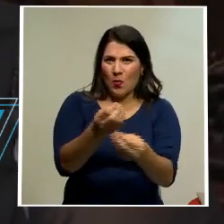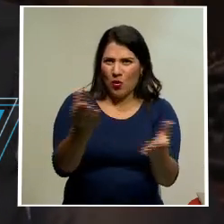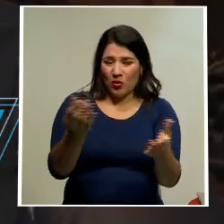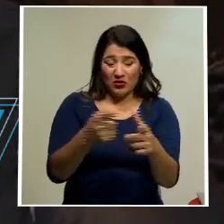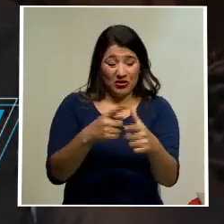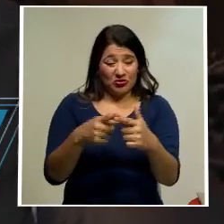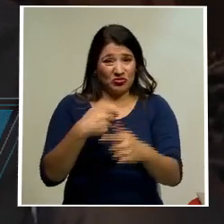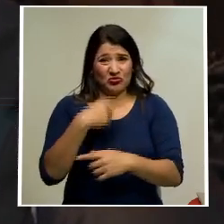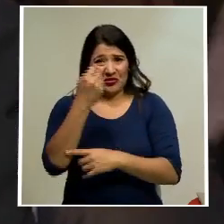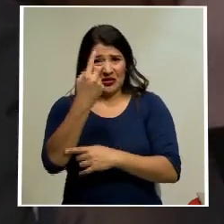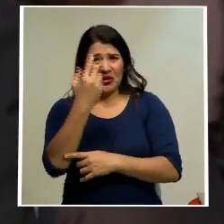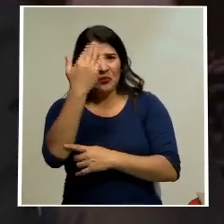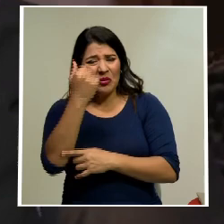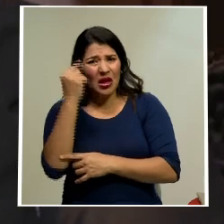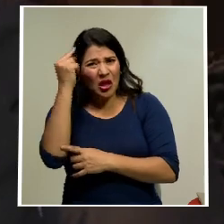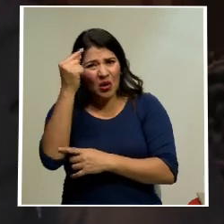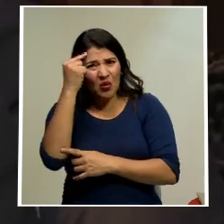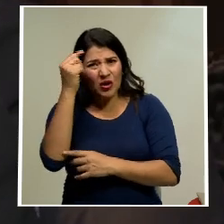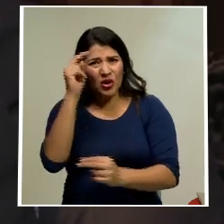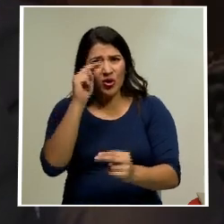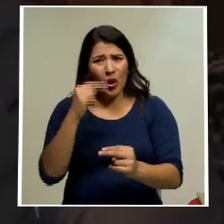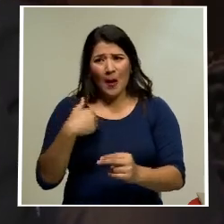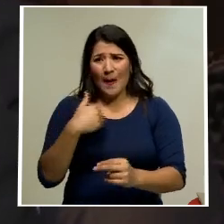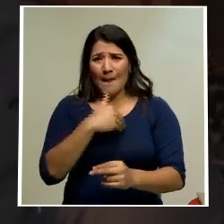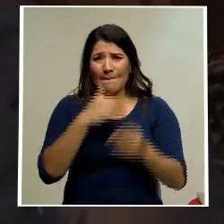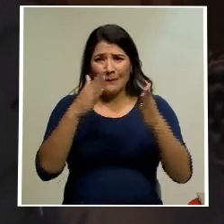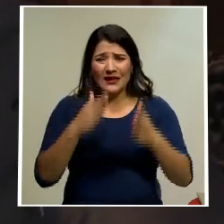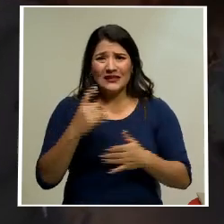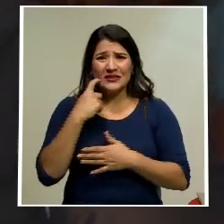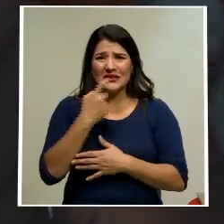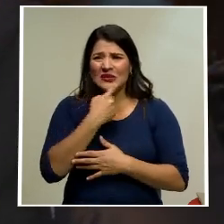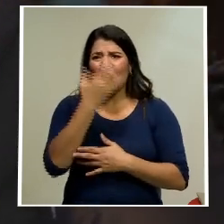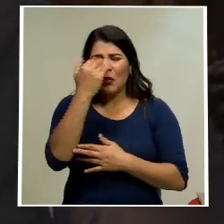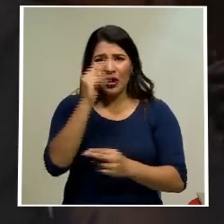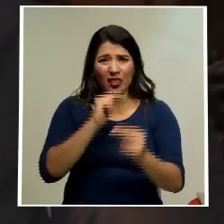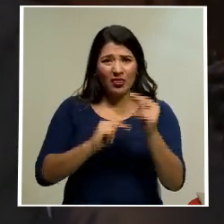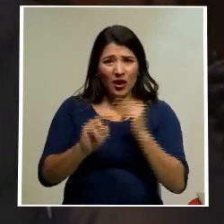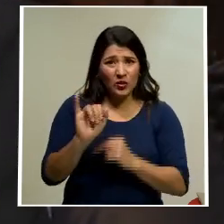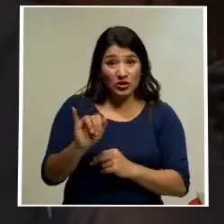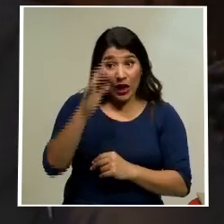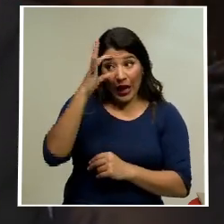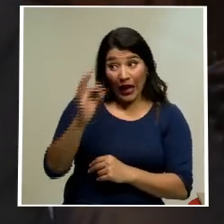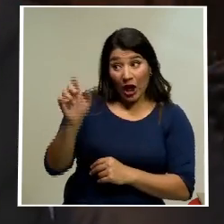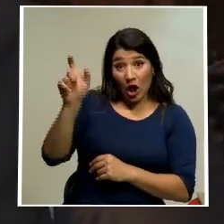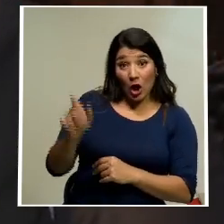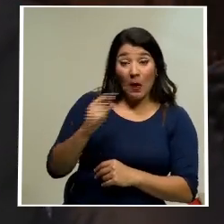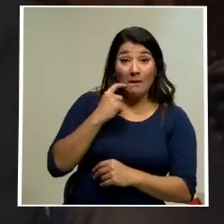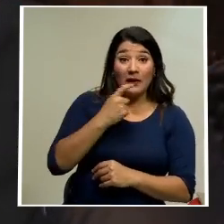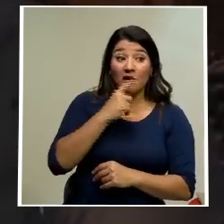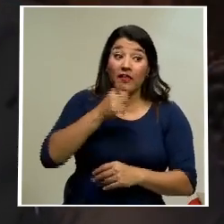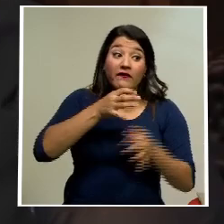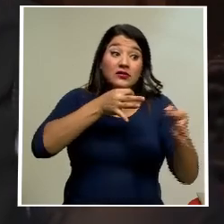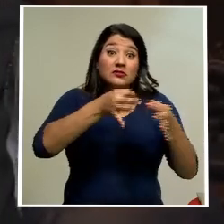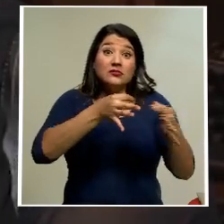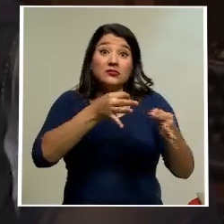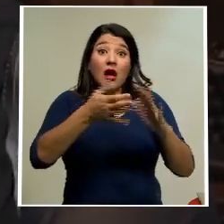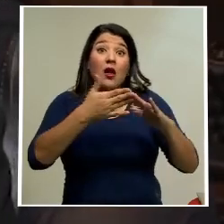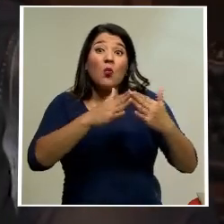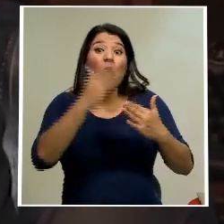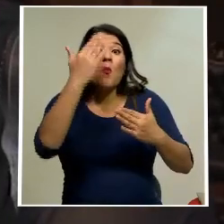menos esta negociación de la ministra Pilar Garrido. Creo que ya debe darle cuentas a la ciudadanía de esta negociación y de las